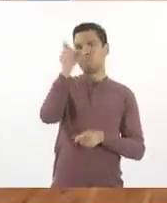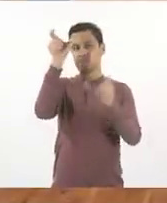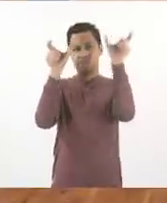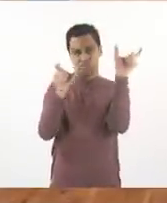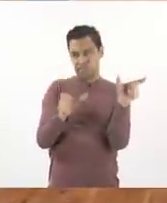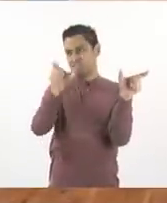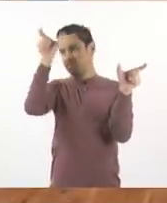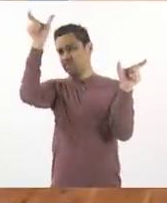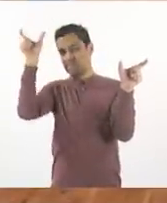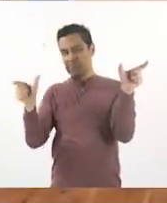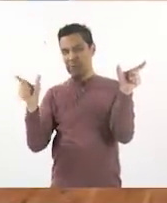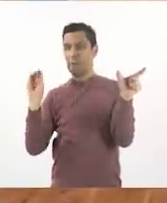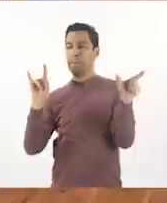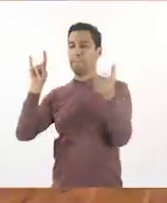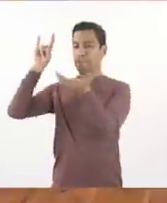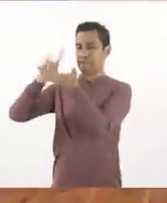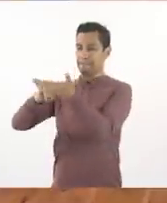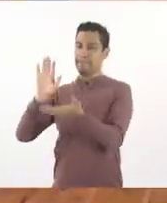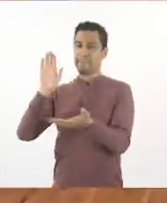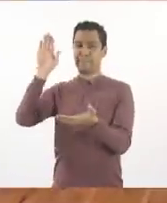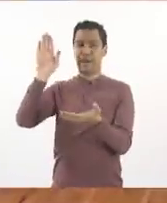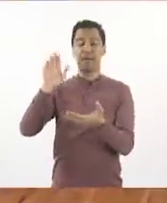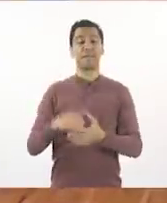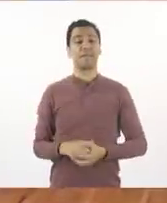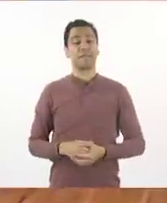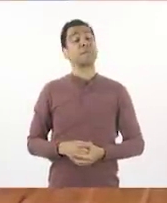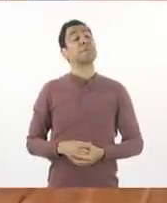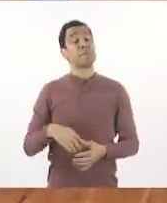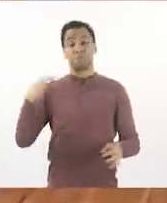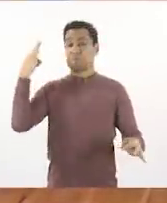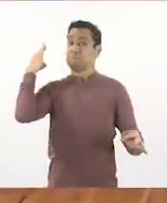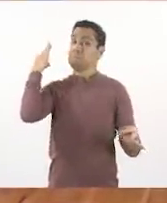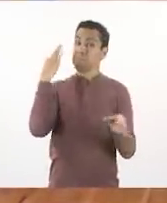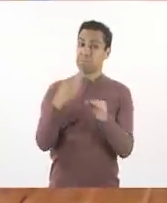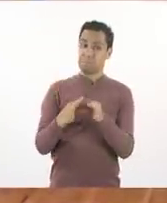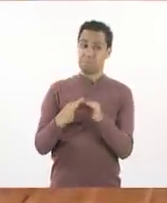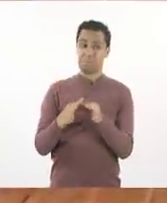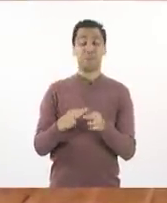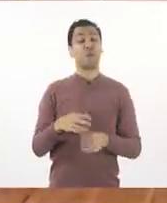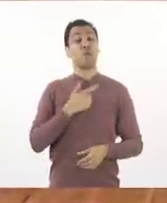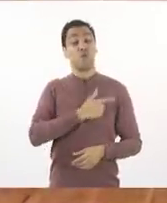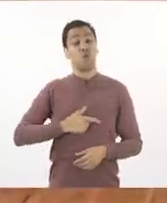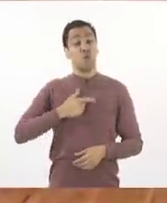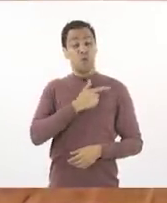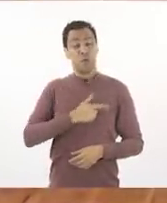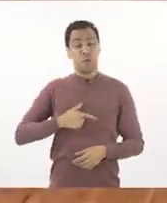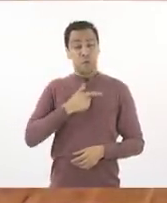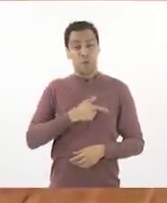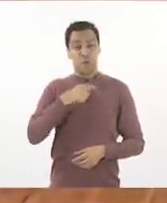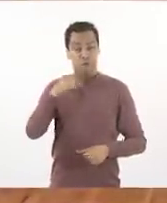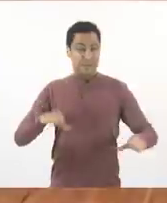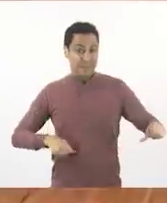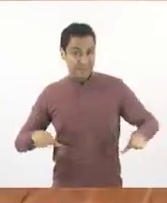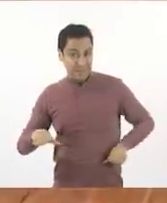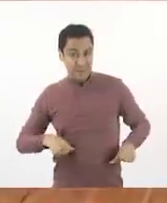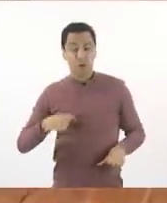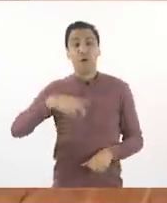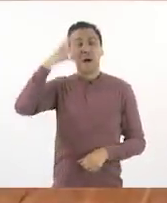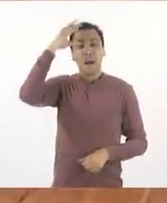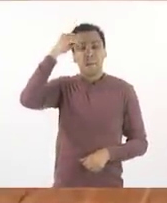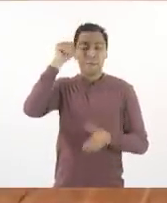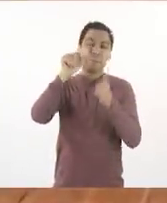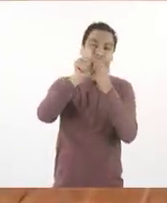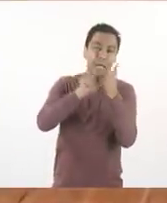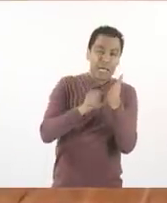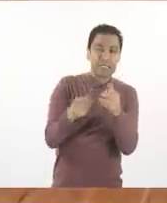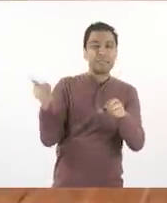¡Lo logramos! Lo logramos. ¿Y qué te pareció? Me encantó la actividad que nos pusiste. Pudimos aprender mucho sobre los meses, cuántos